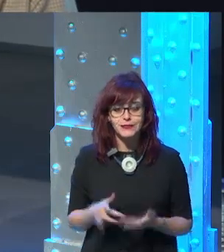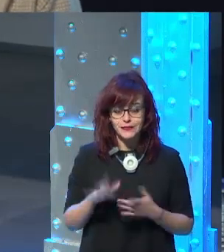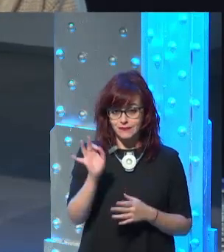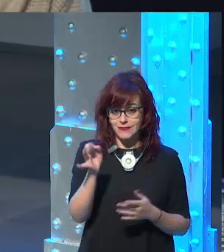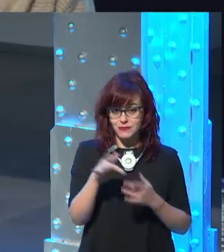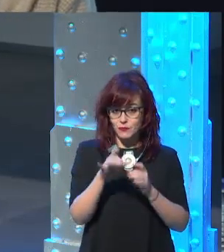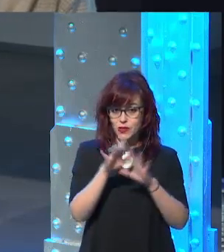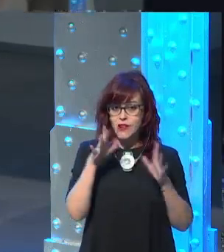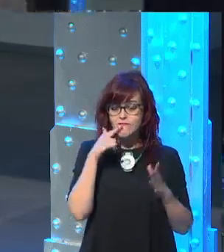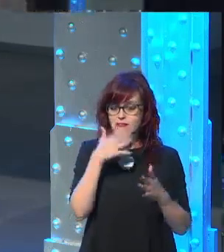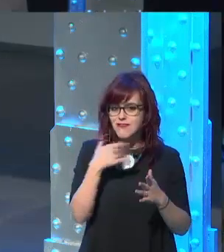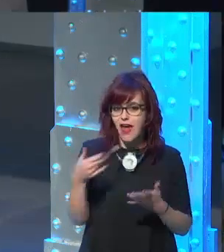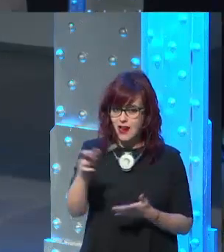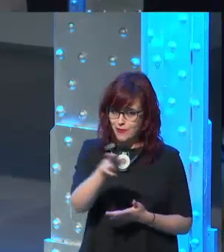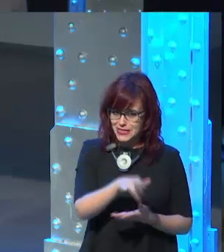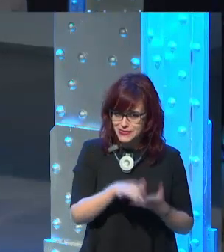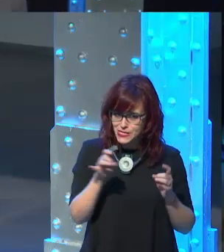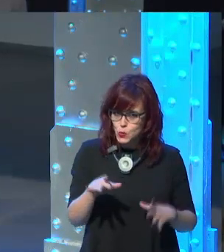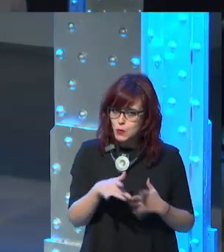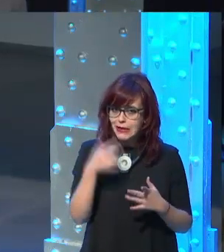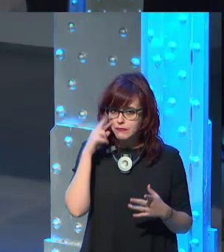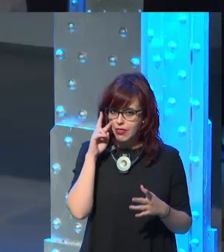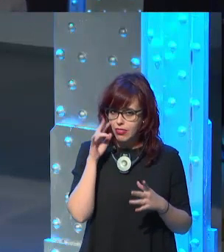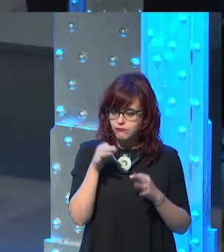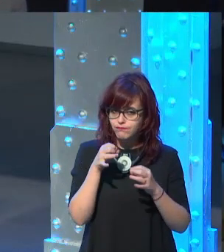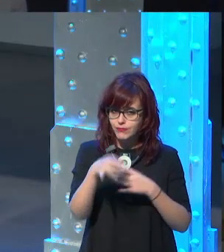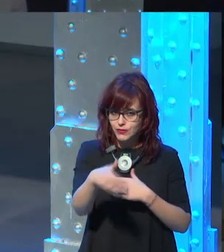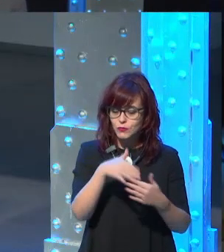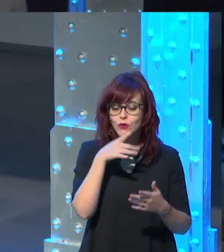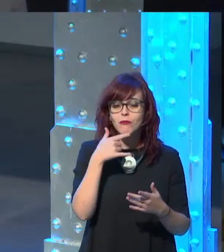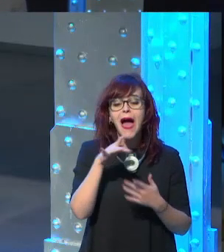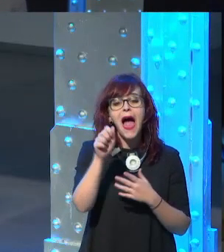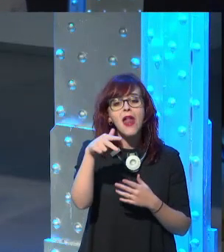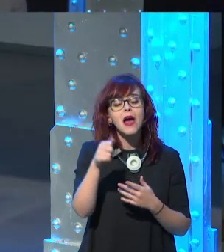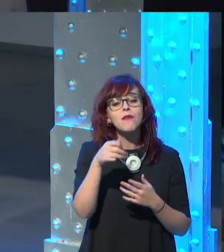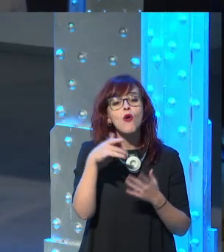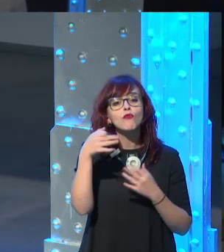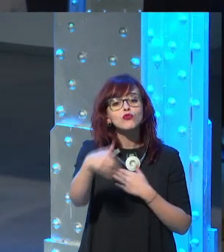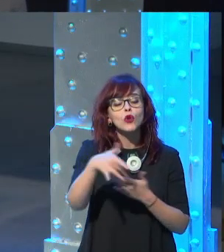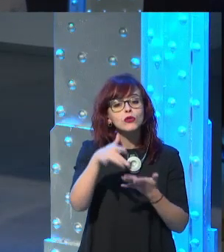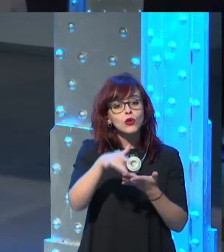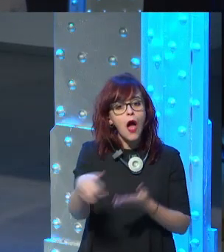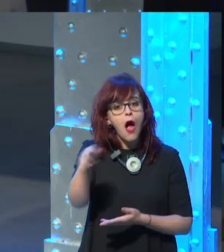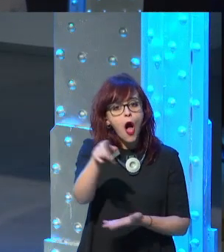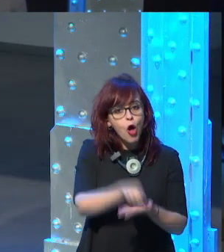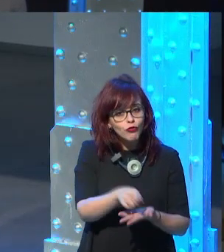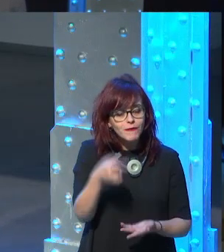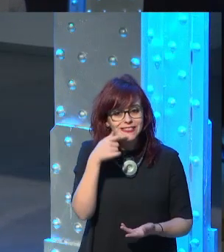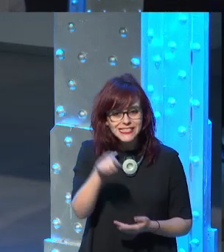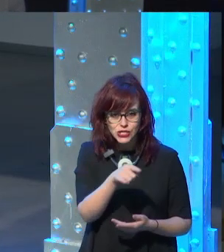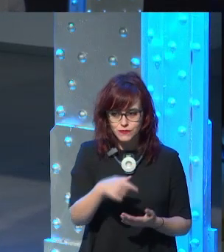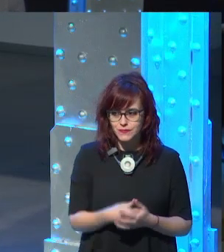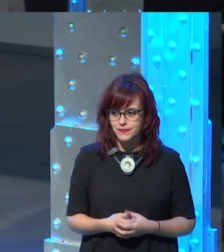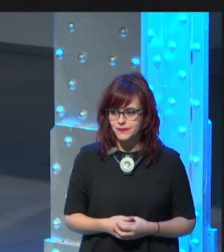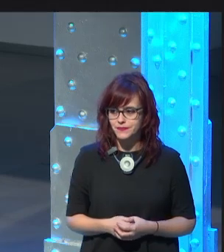Está claro que vais a querer repetir experiencia. Ana, ¿va a haber más ediciones? Uy,